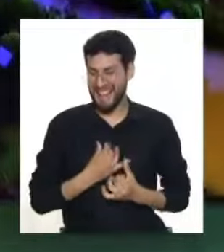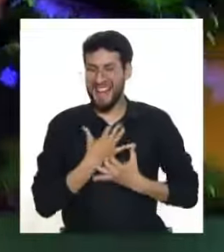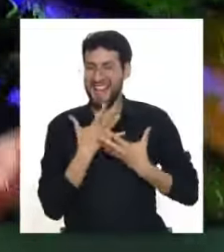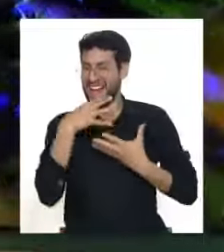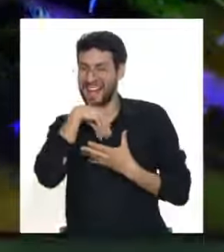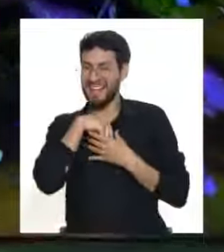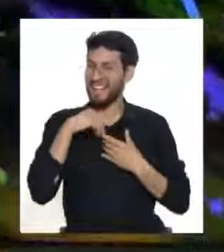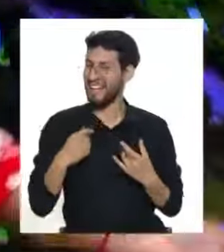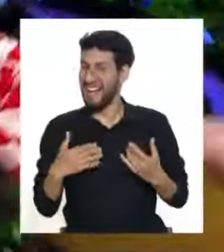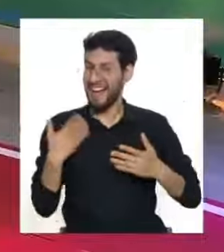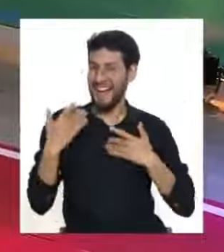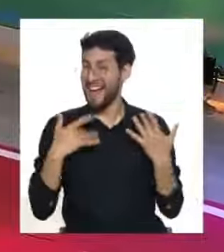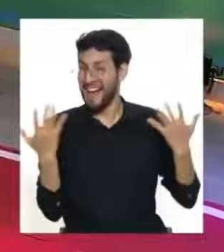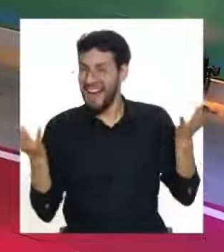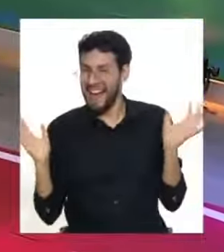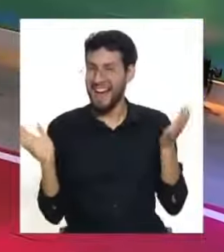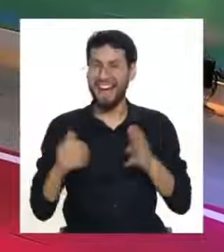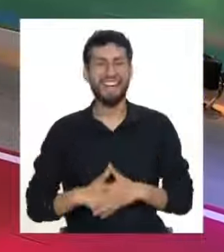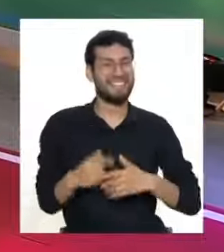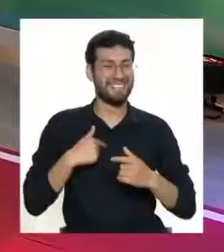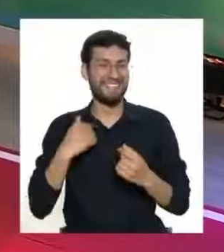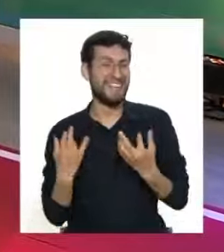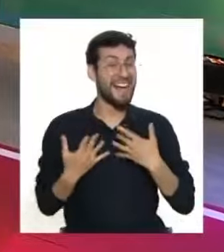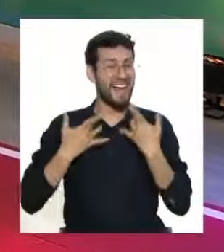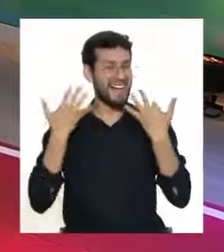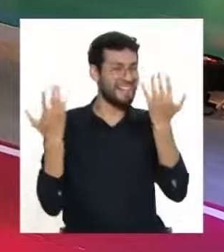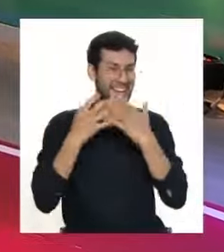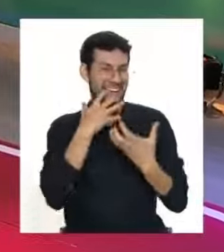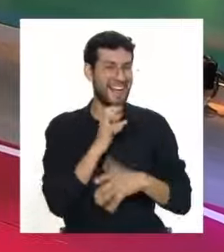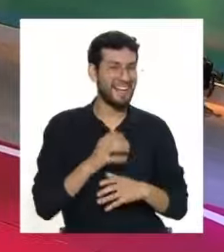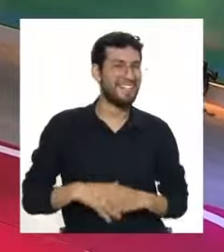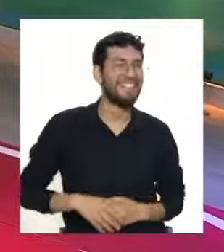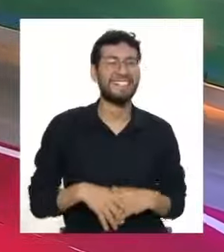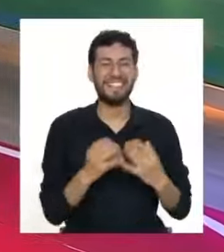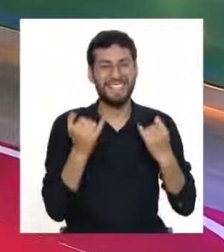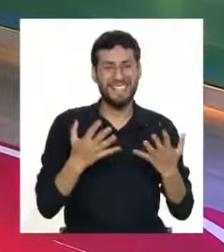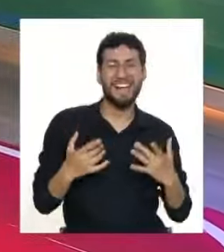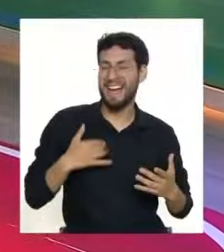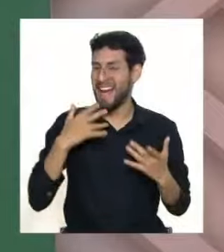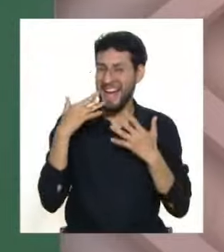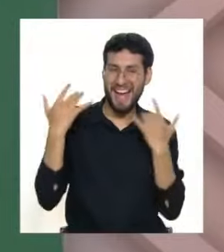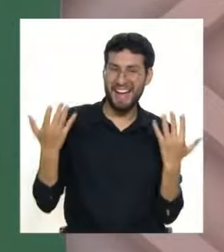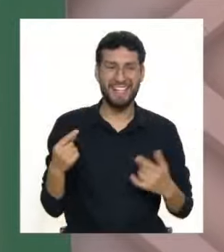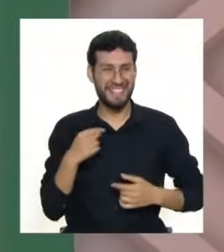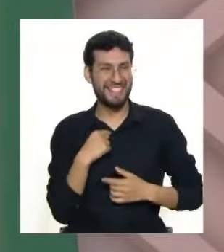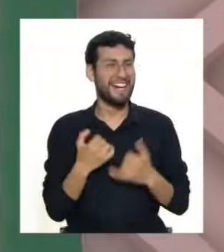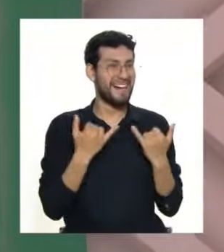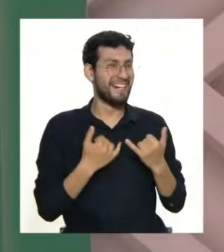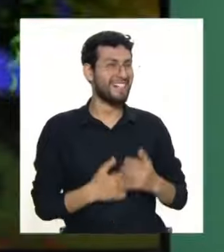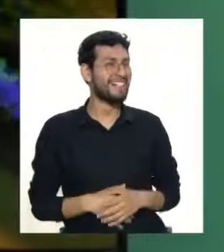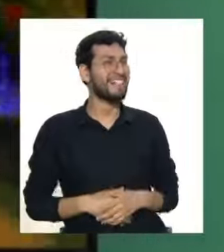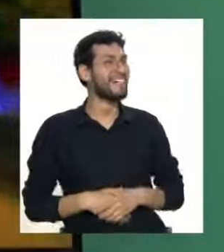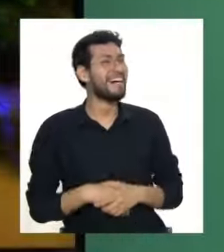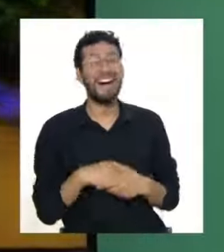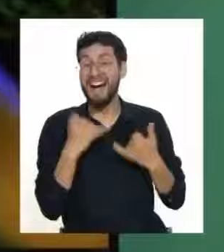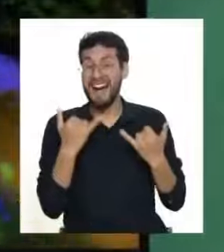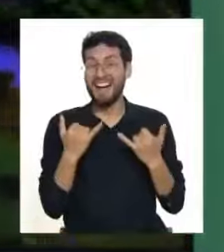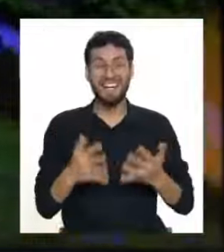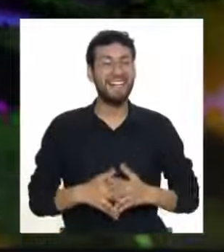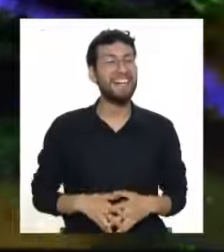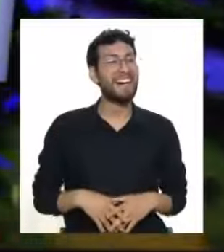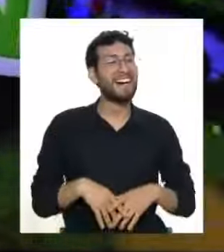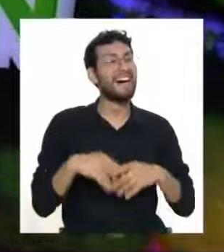mi ser, guambillo. Yo voy que ardo, voy caliente y muy alegre estoy el día de hoy. Me han cutipado y ha